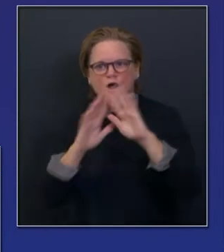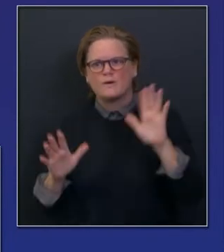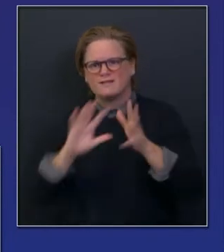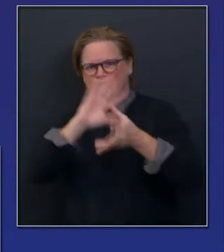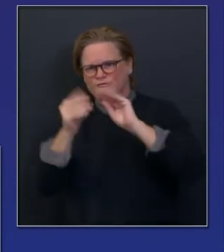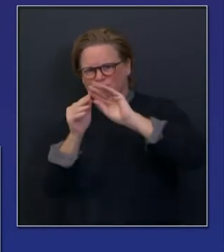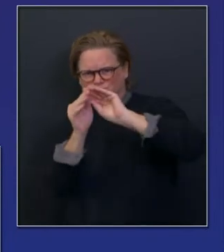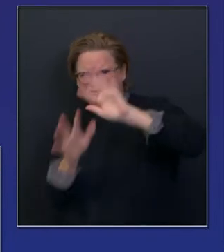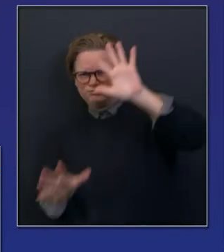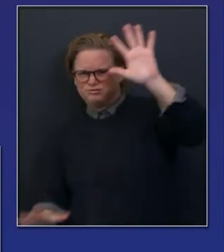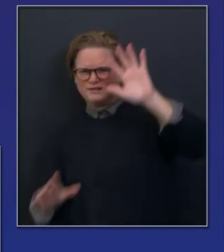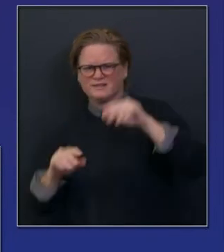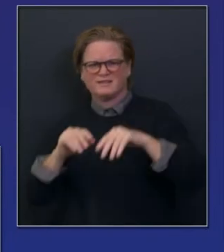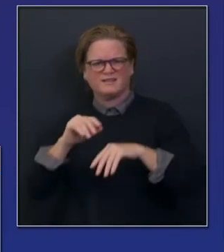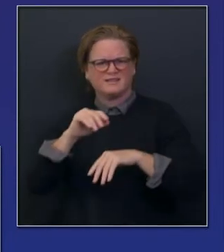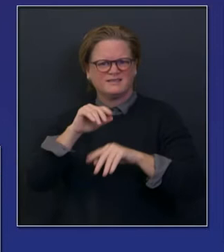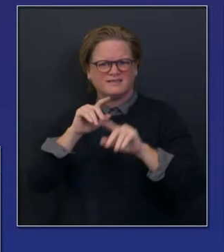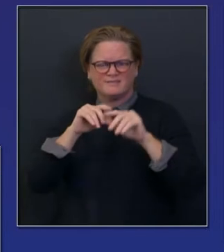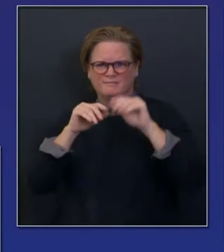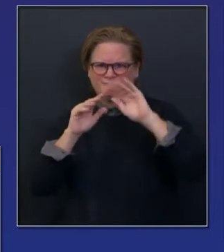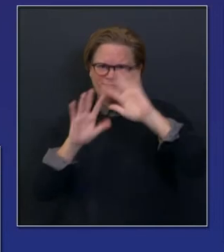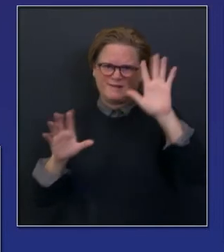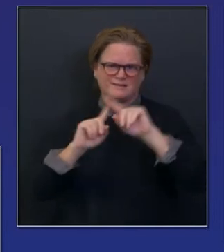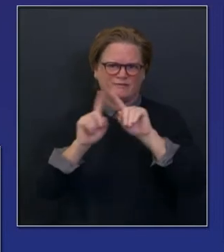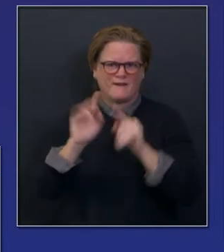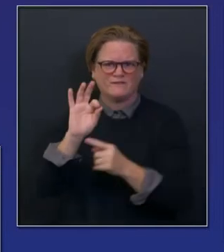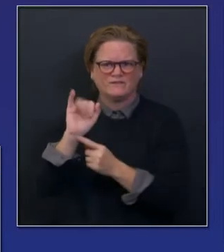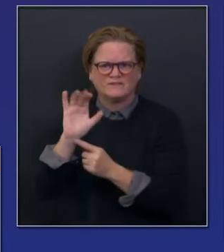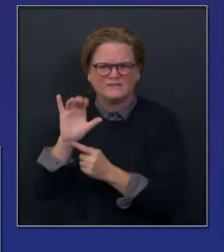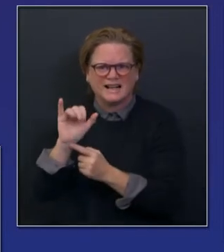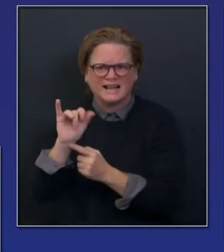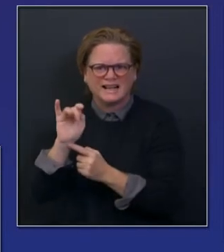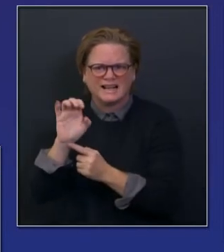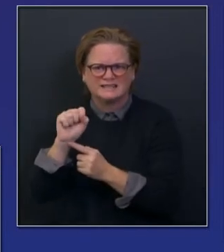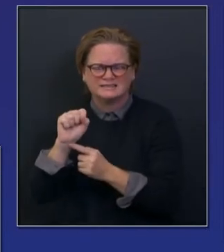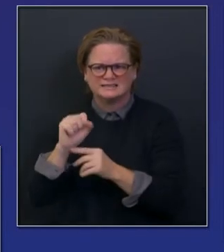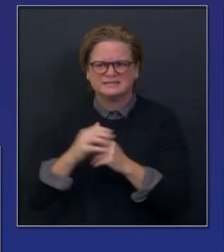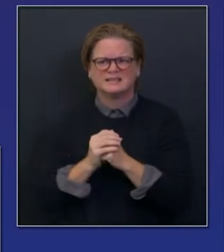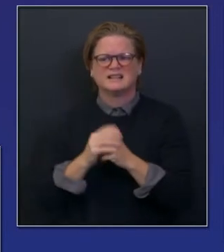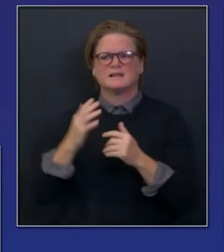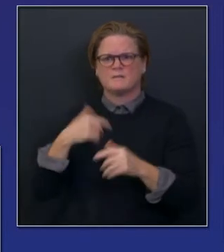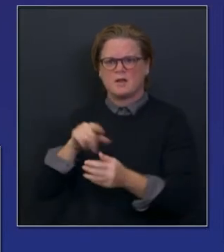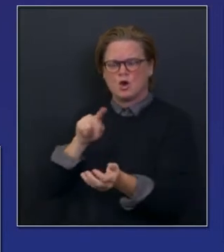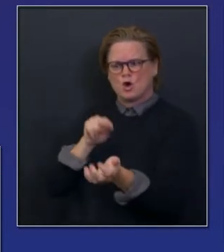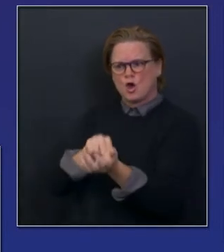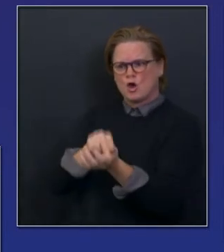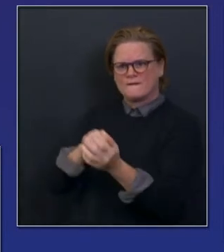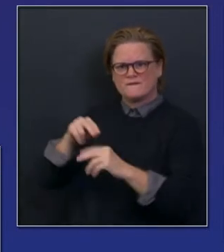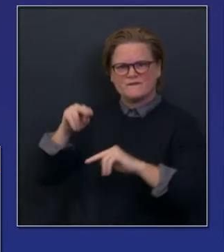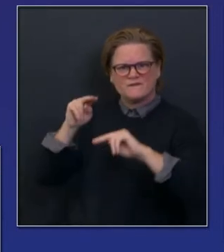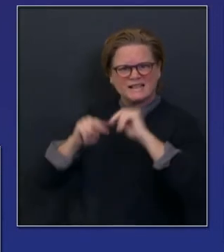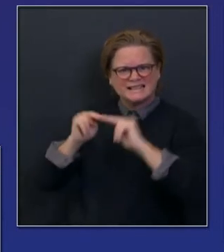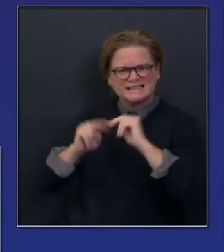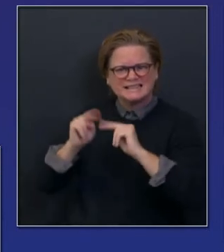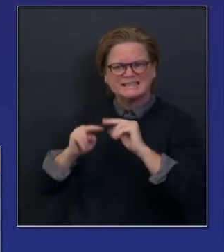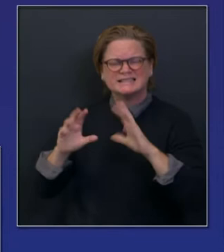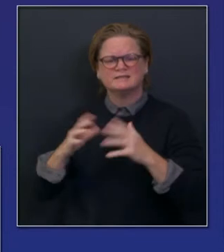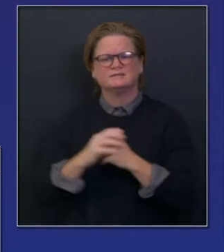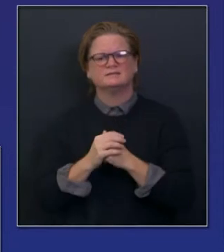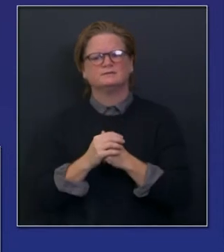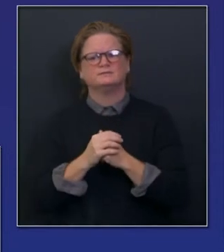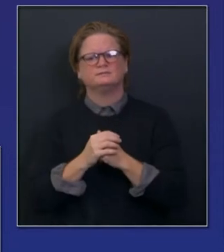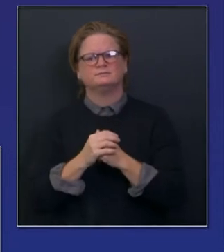en un momento hablaré de este programa. Son instalaciones de atención alterna que comenzamos a abrir y desplegar en el